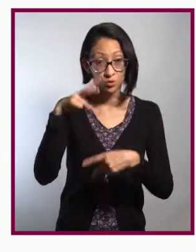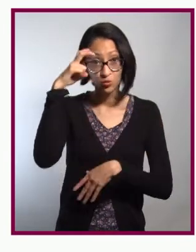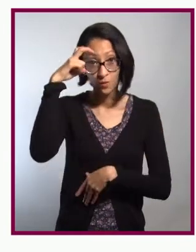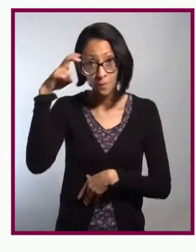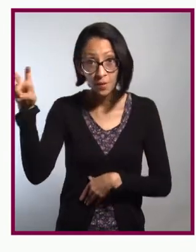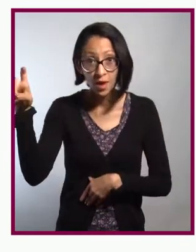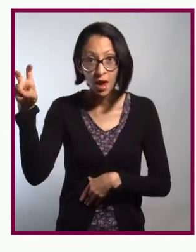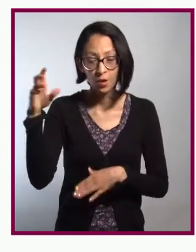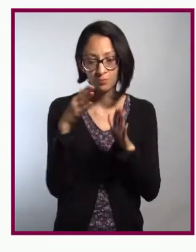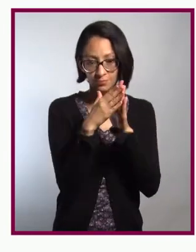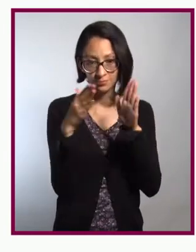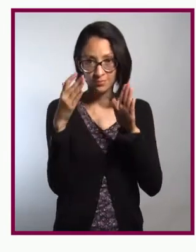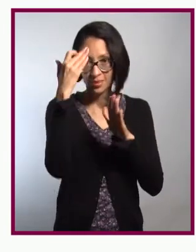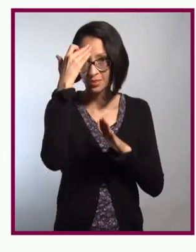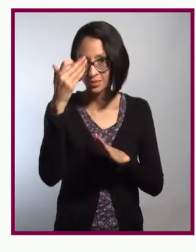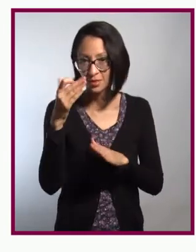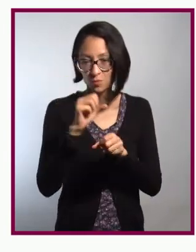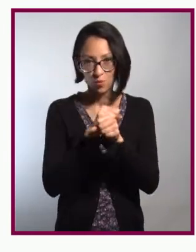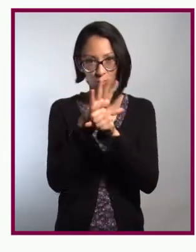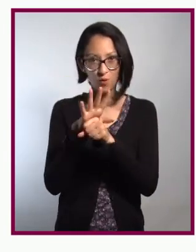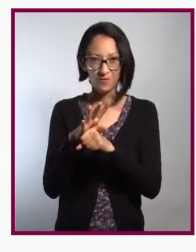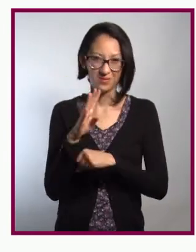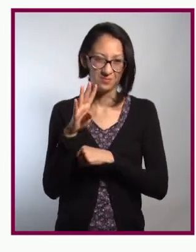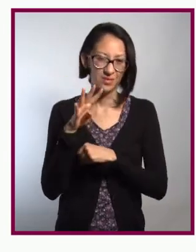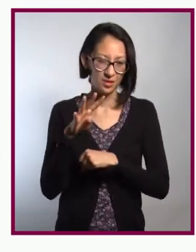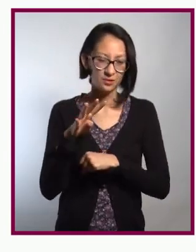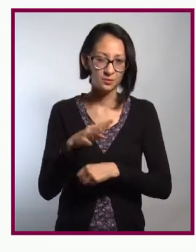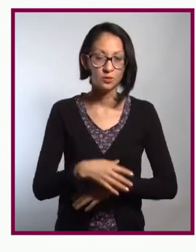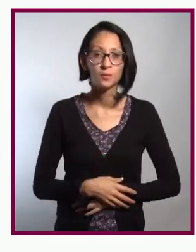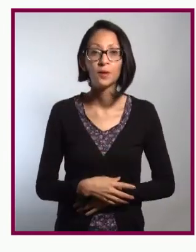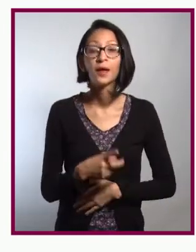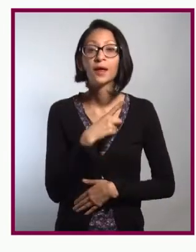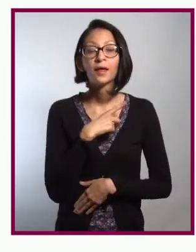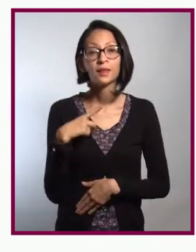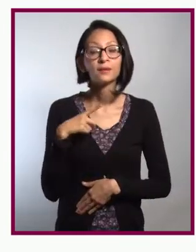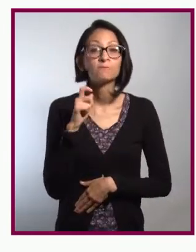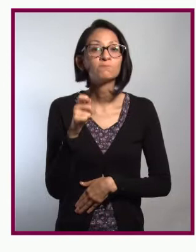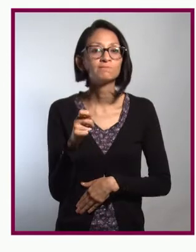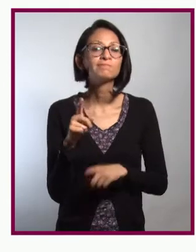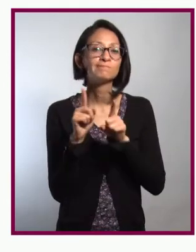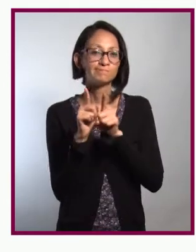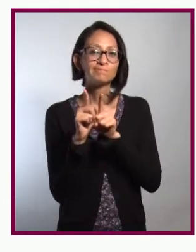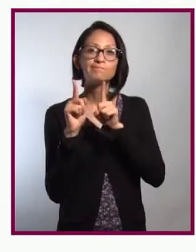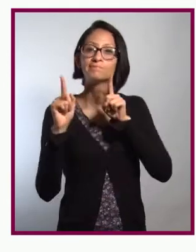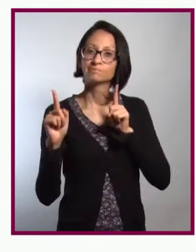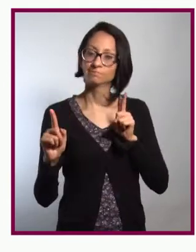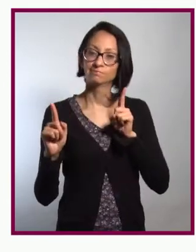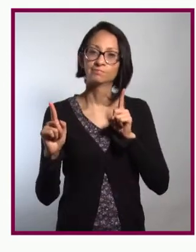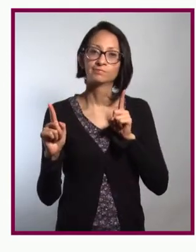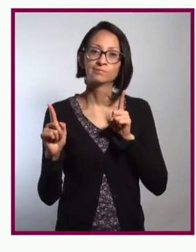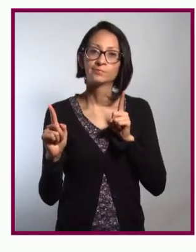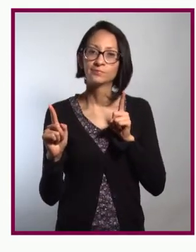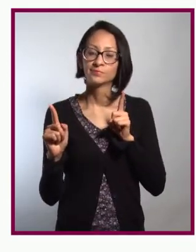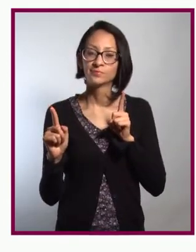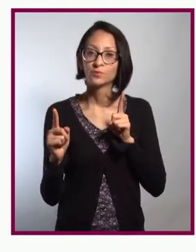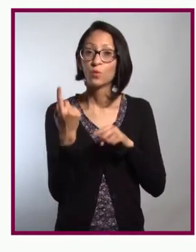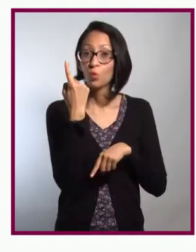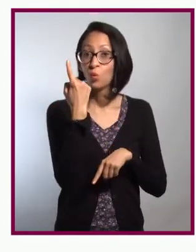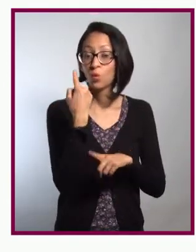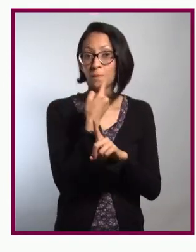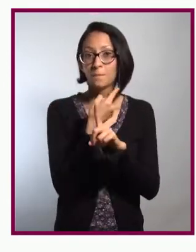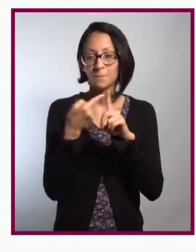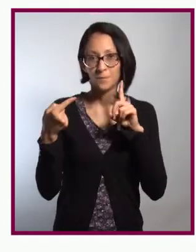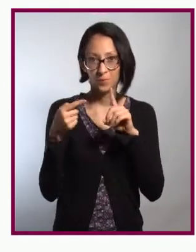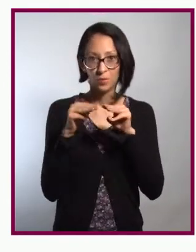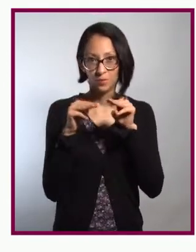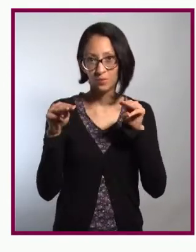la pandemia de COVID-19 es mantener una distancia física de al menos 1 metro con las